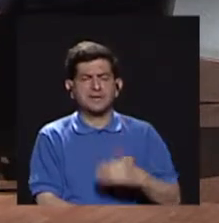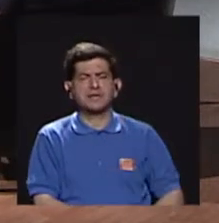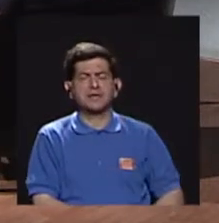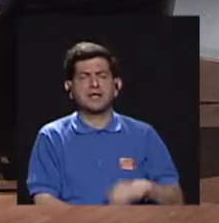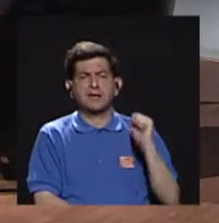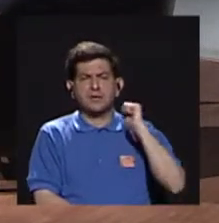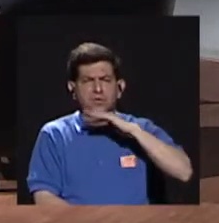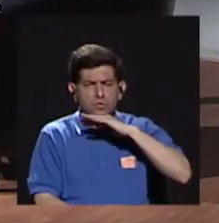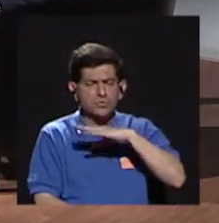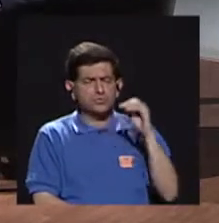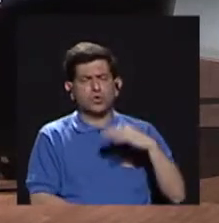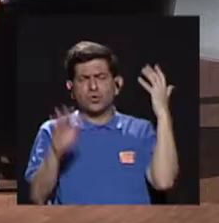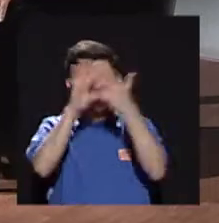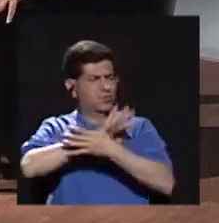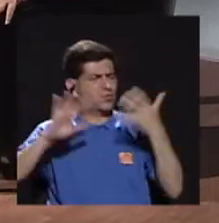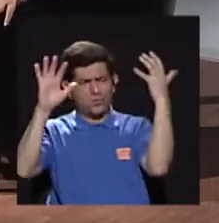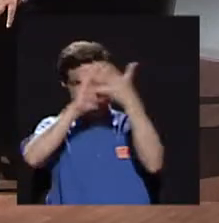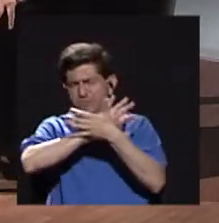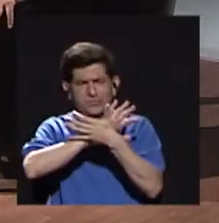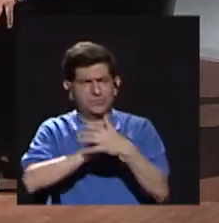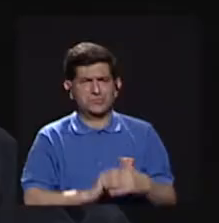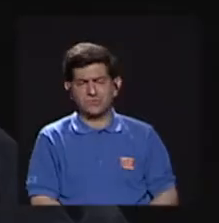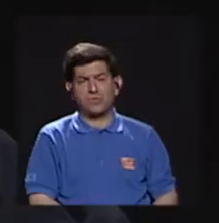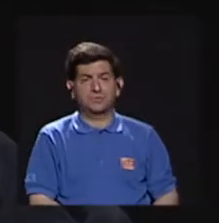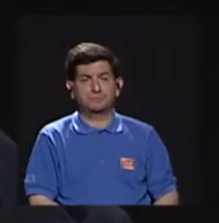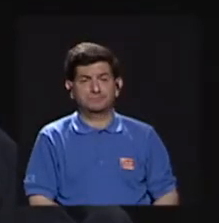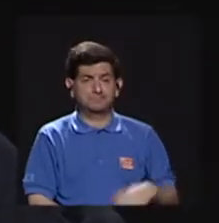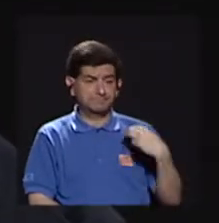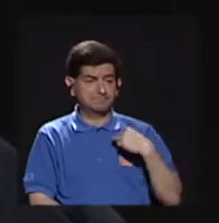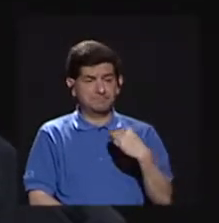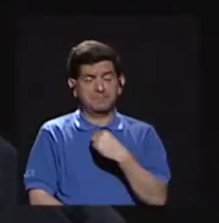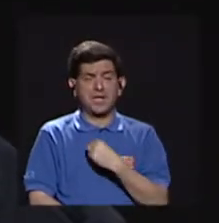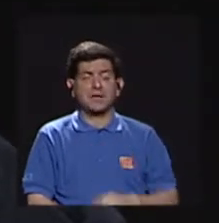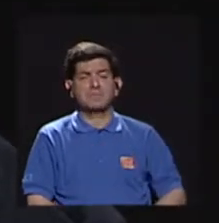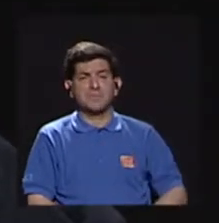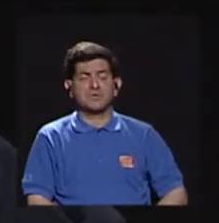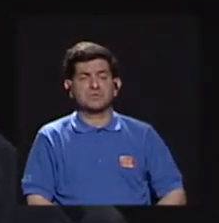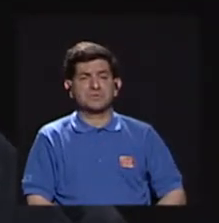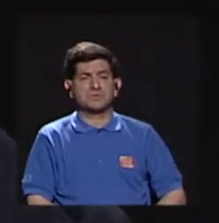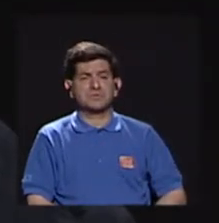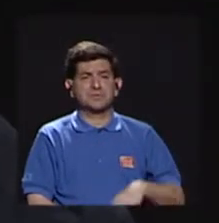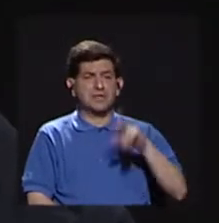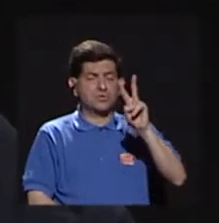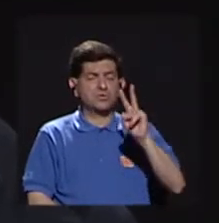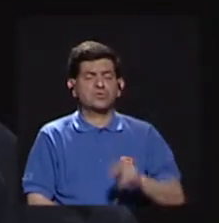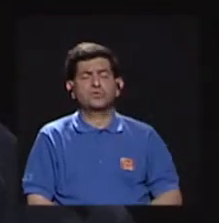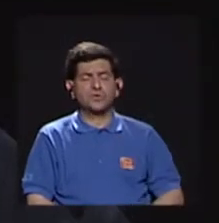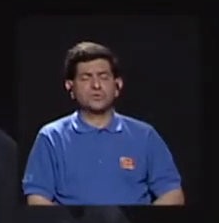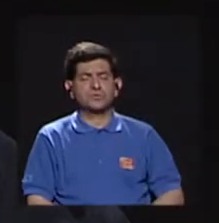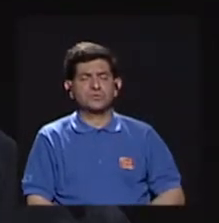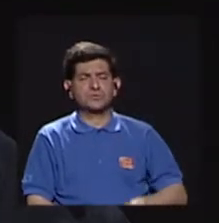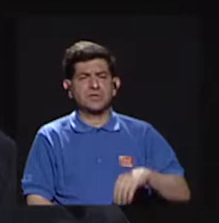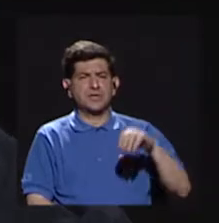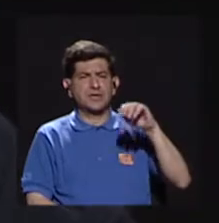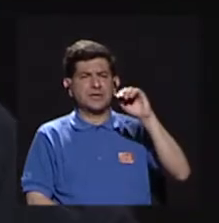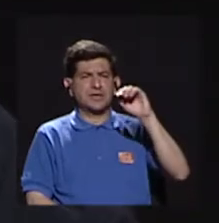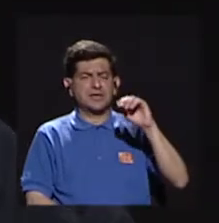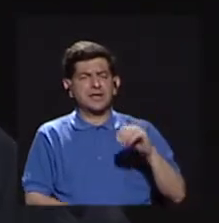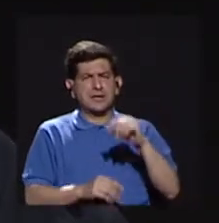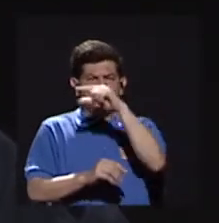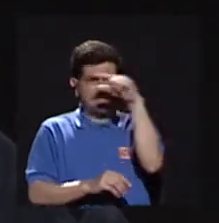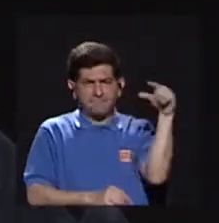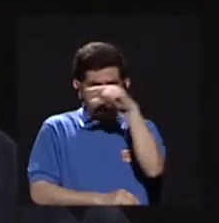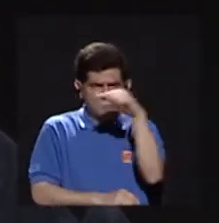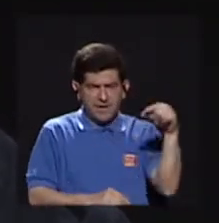corrupción y por desorden en miembros del quinto quintil más de los dos quintiles más altos del ingreso en el país eso es una